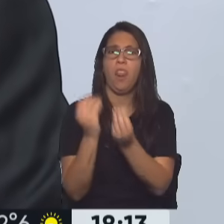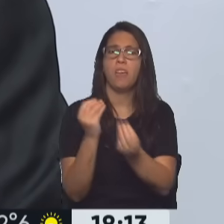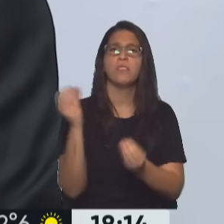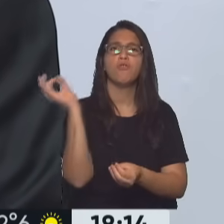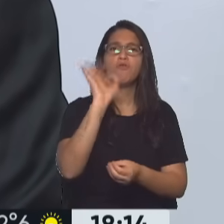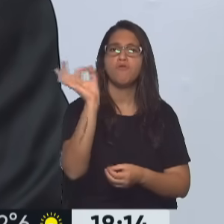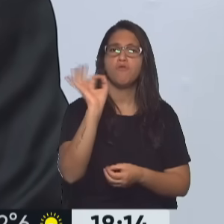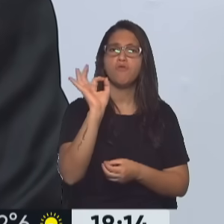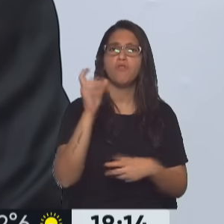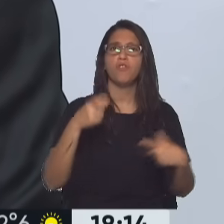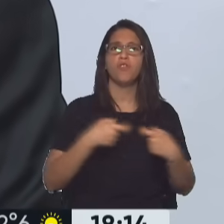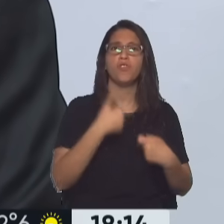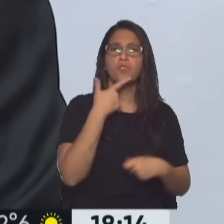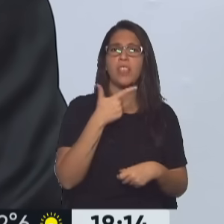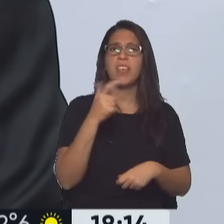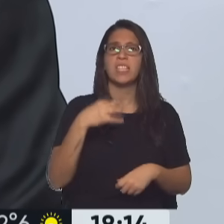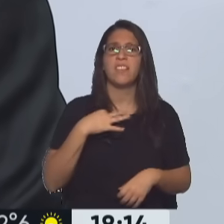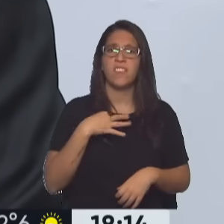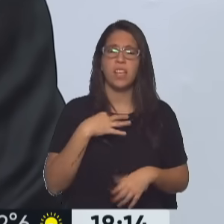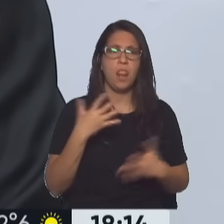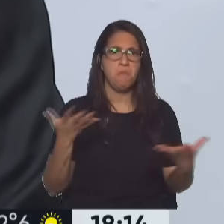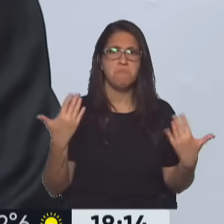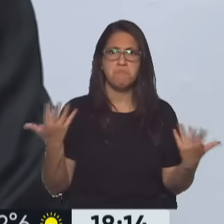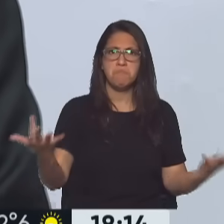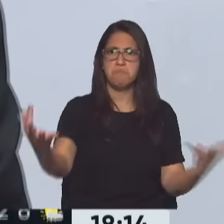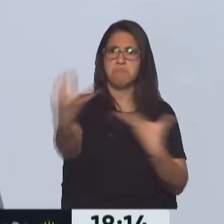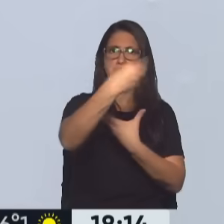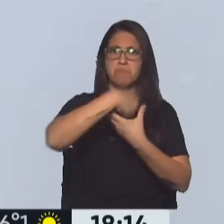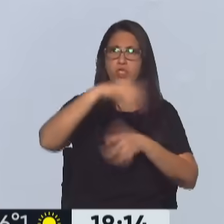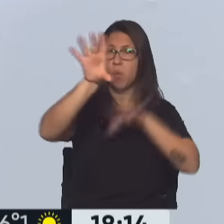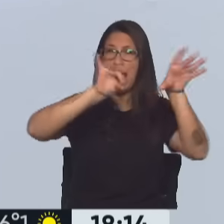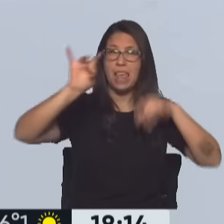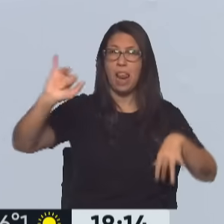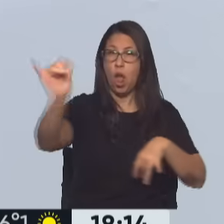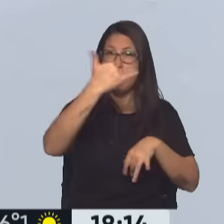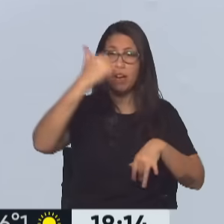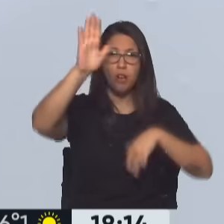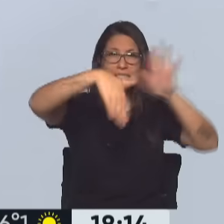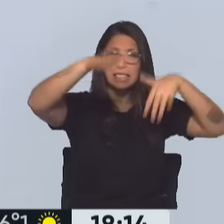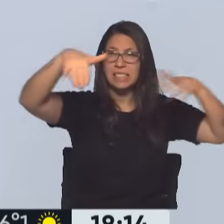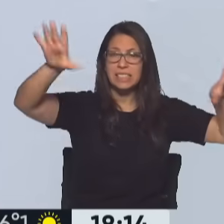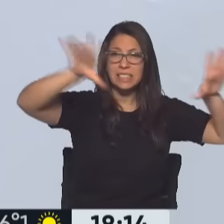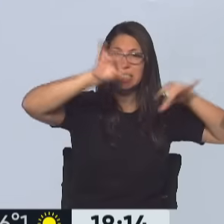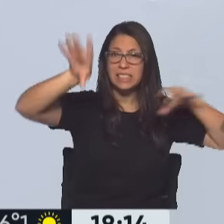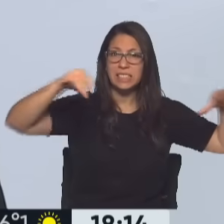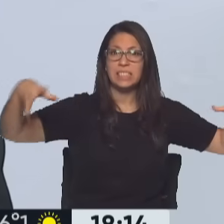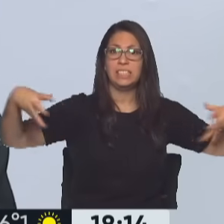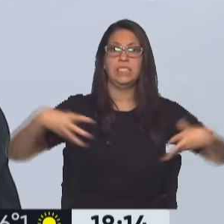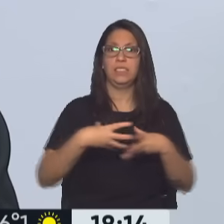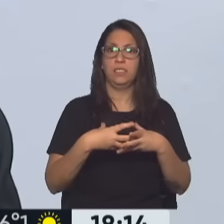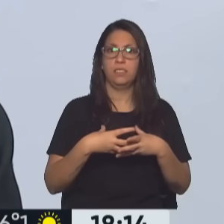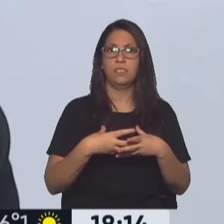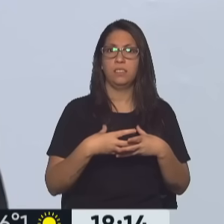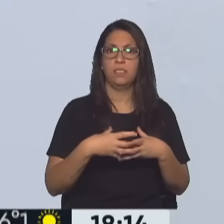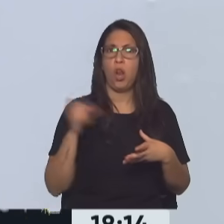de la sociedad civil, sea parte de mi gobierno. Porque voy a elegir a los mejores sin dependencia